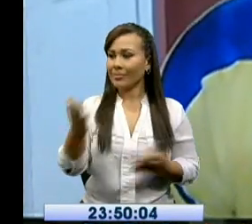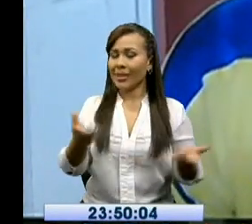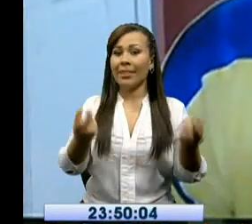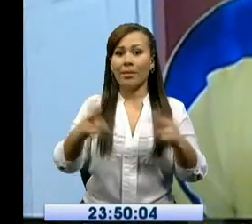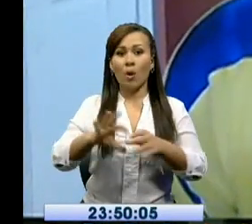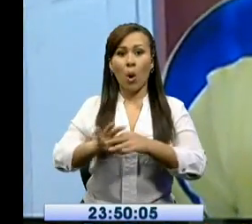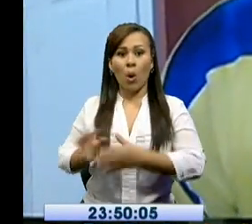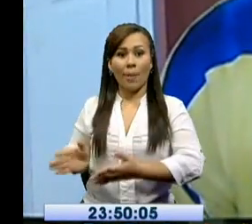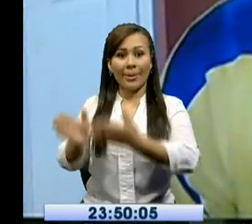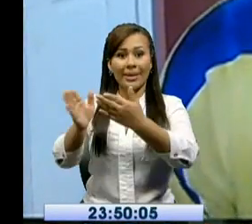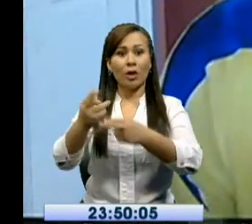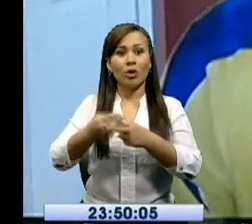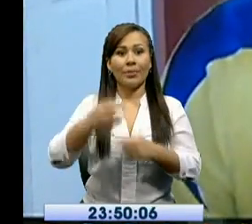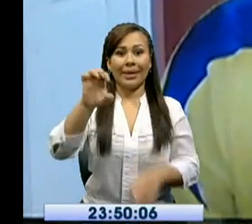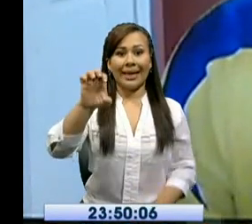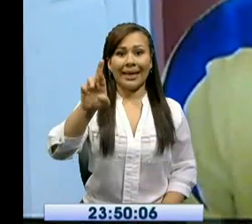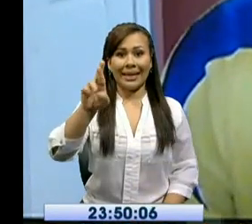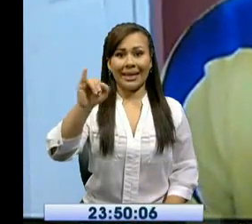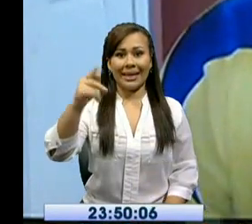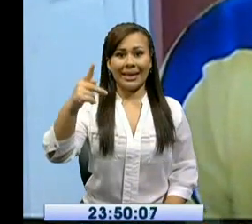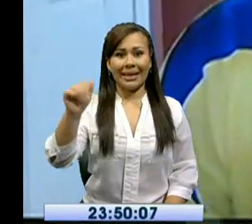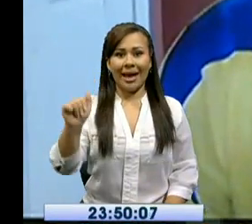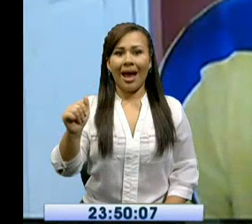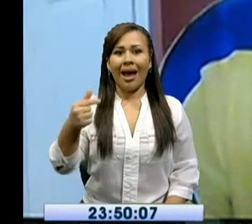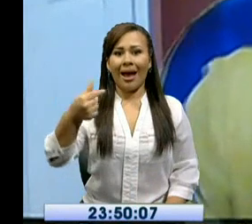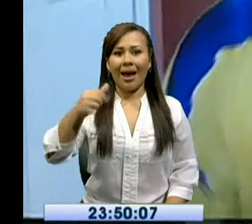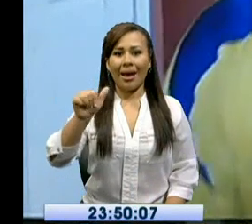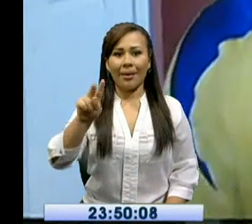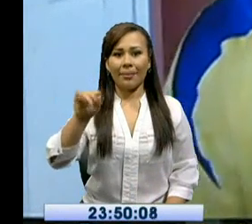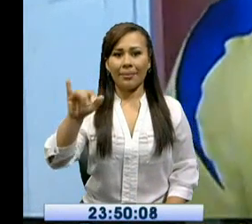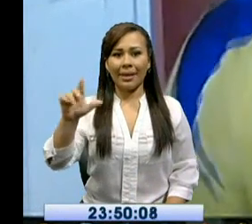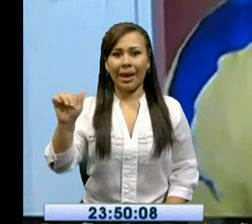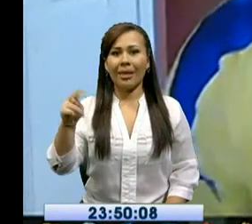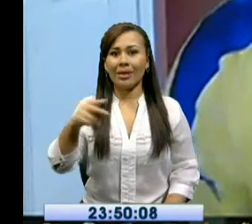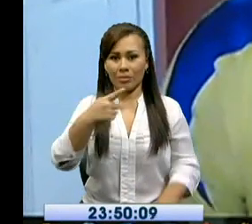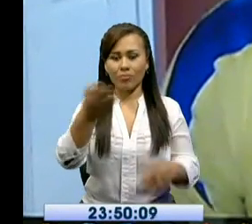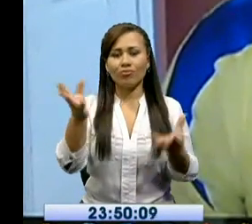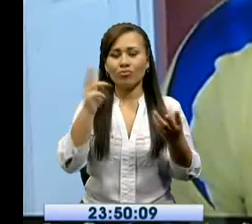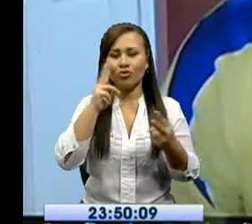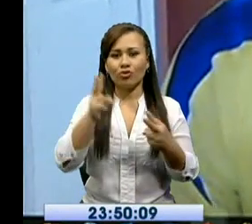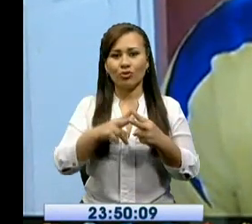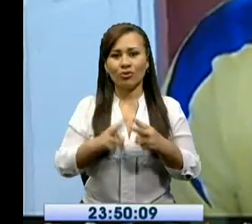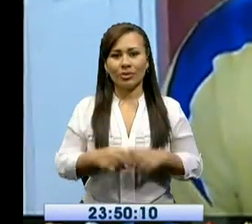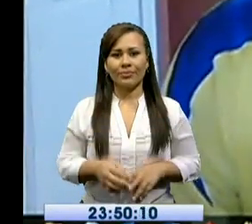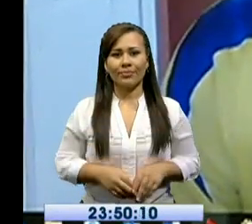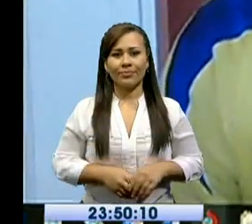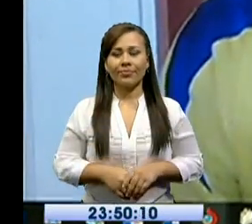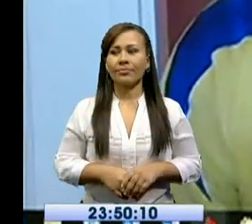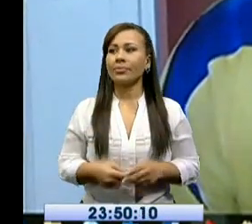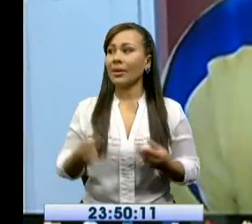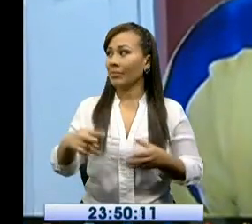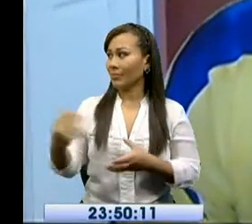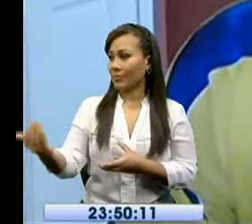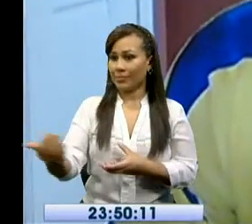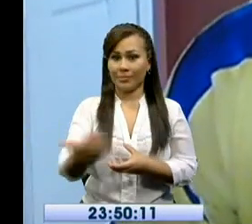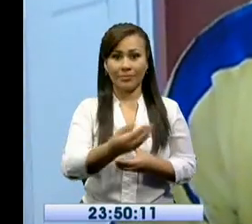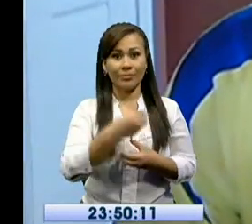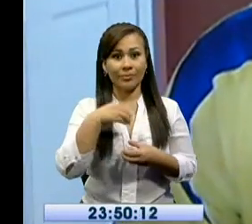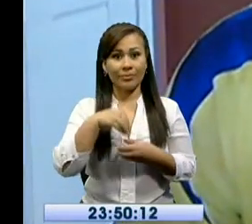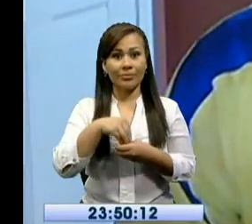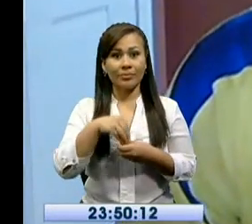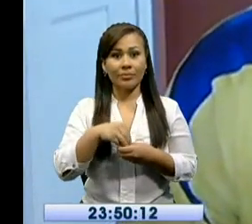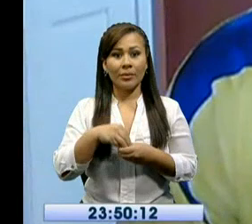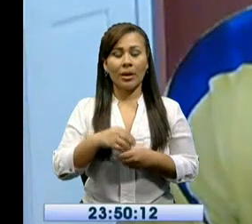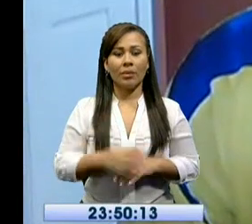compañera Erika Gavilanes, también periodista ecuatoriana, que muchos la conocen. Se va a recaudar